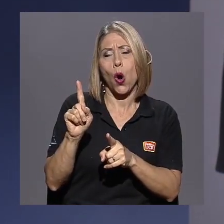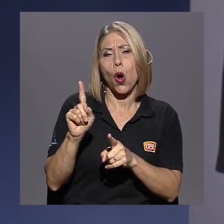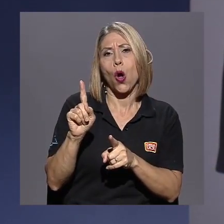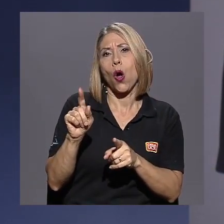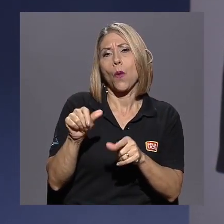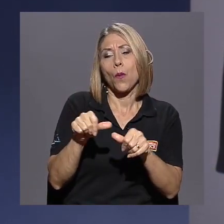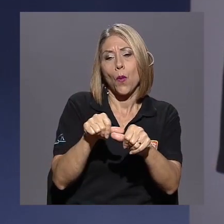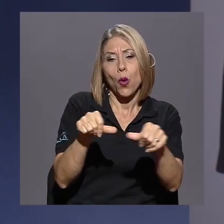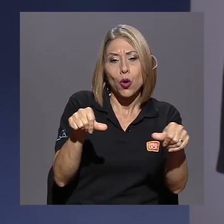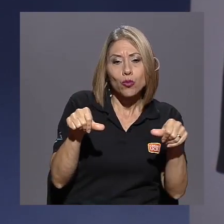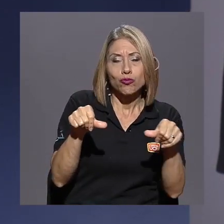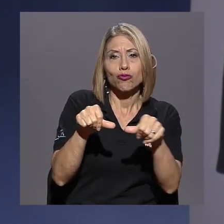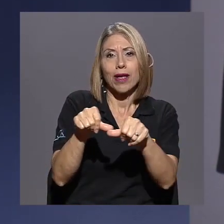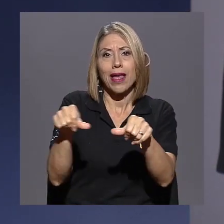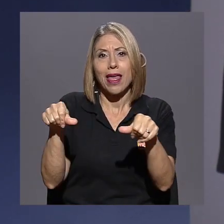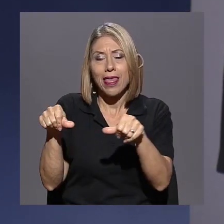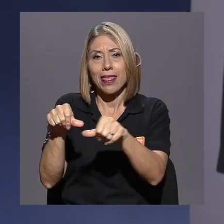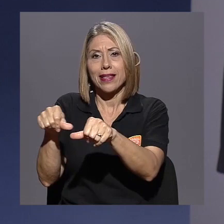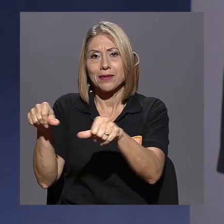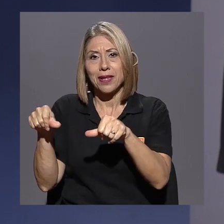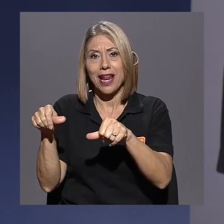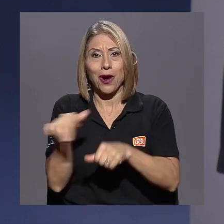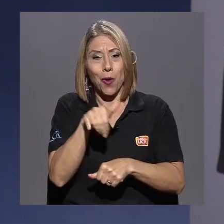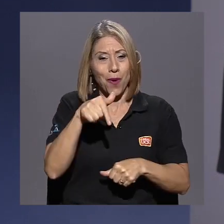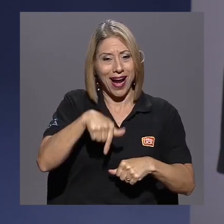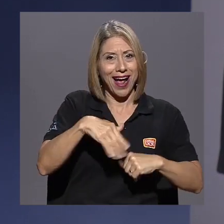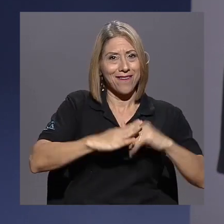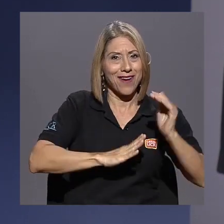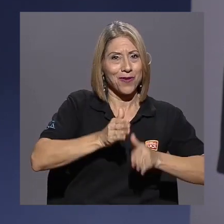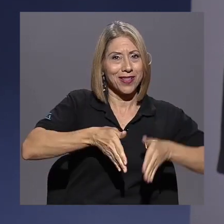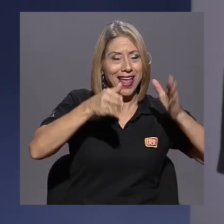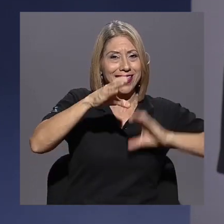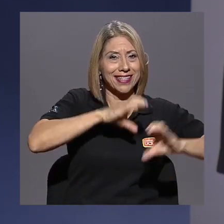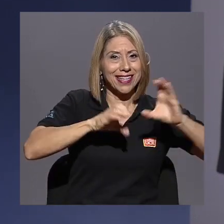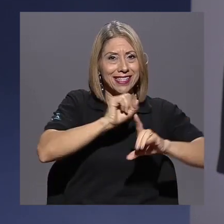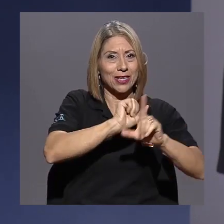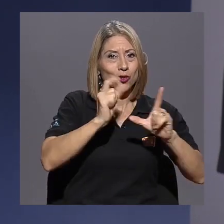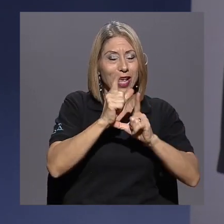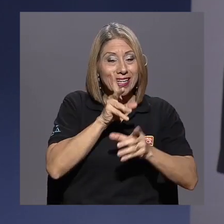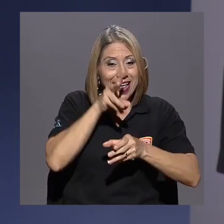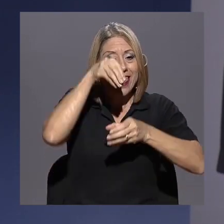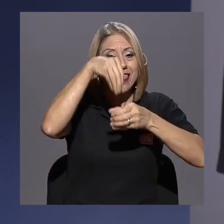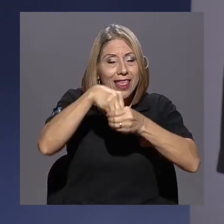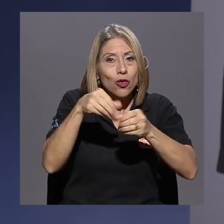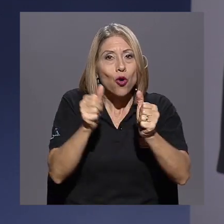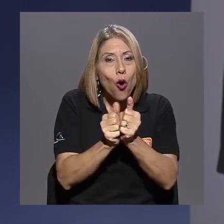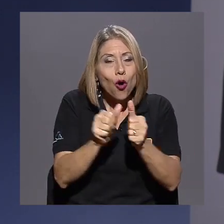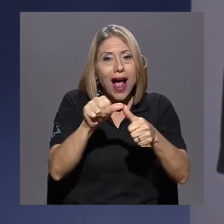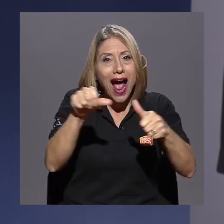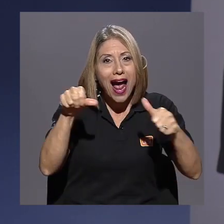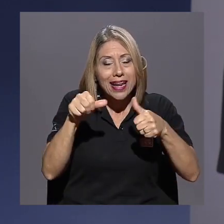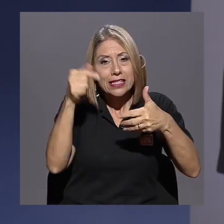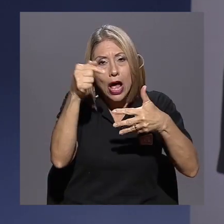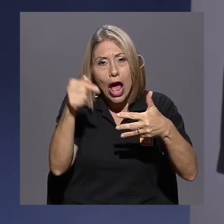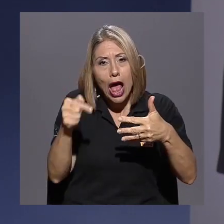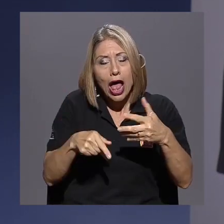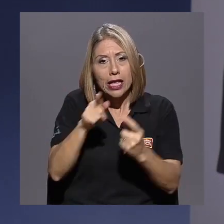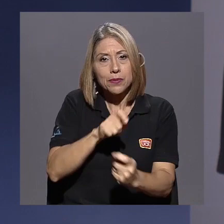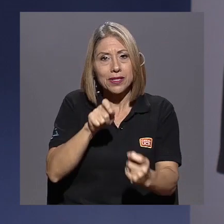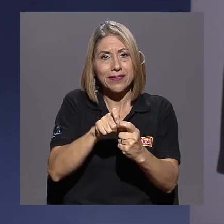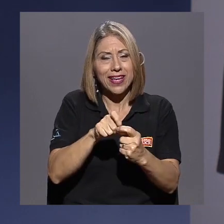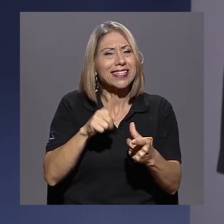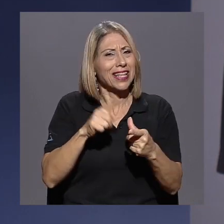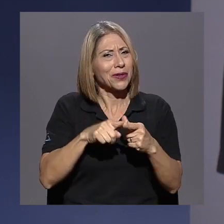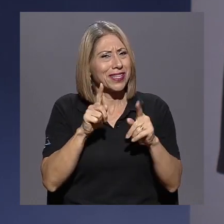no no lo hacemos acá la facultad de ciencias sociales y tenemos una serie de disciplinas específicas que son como diferencias que